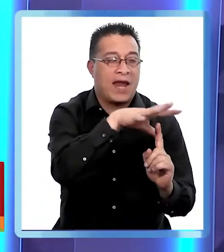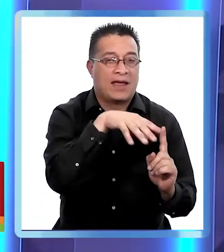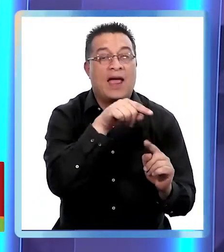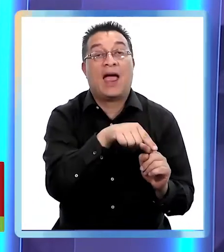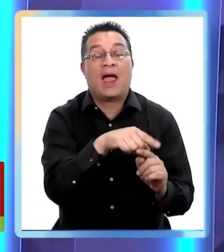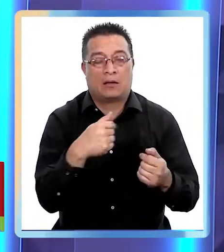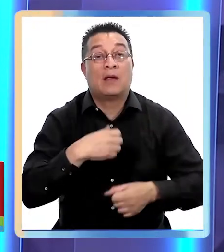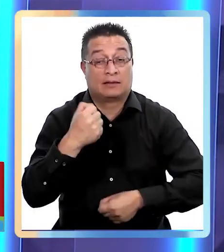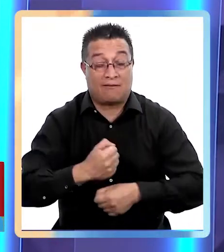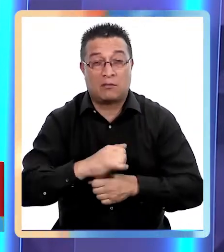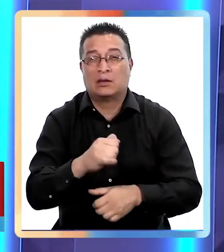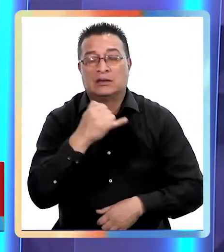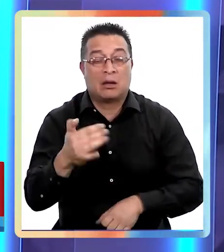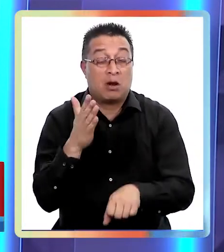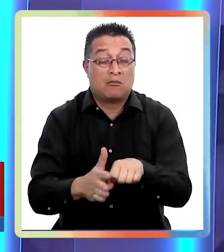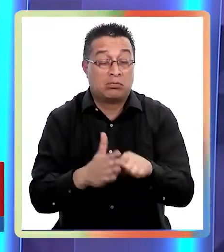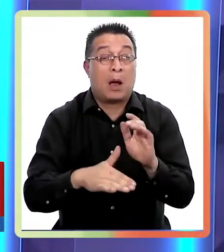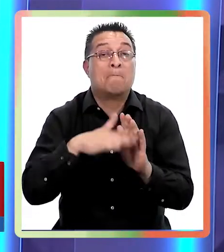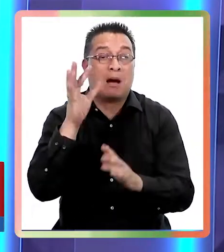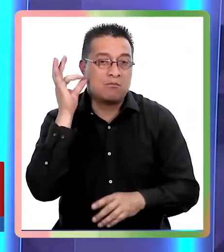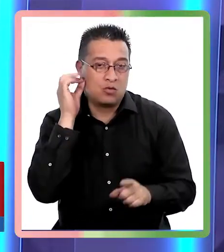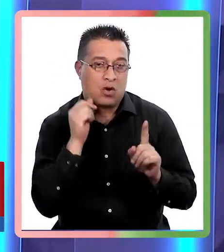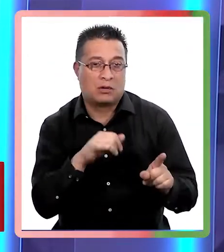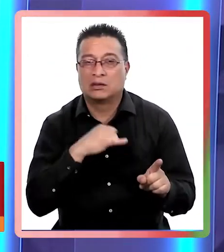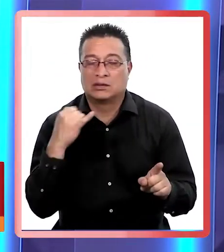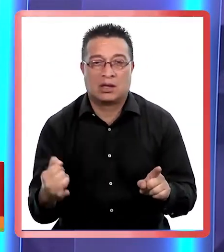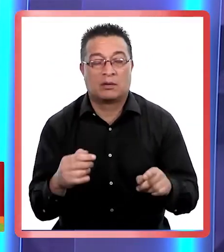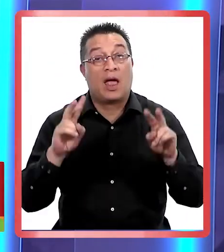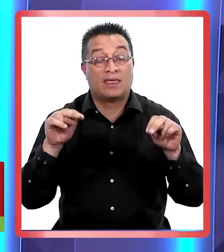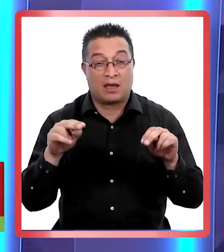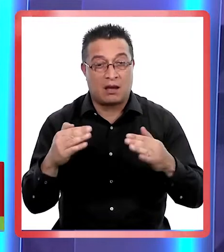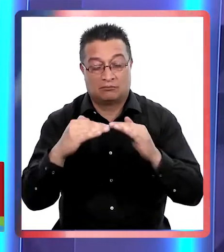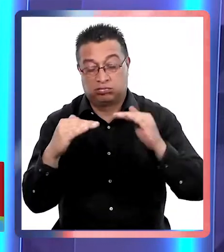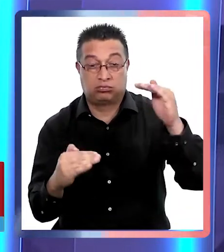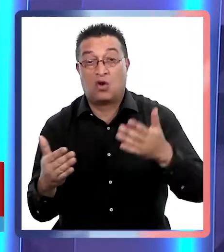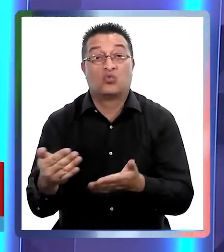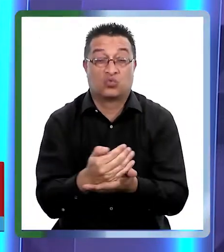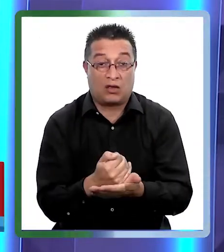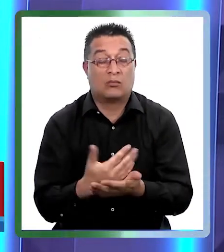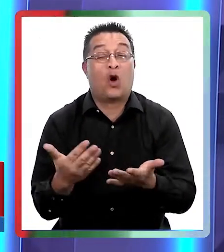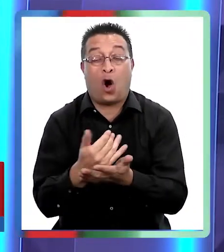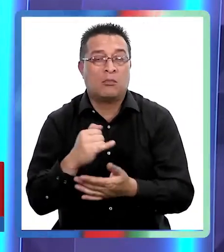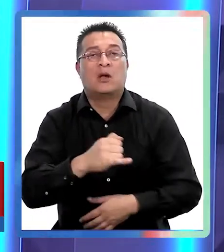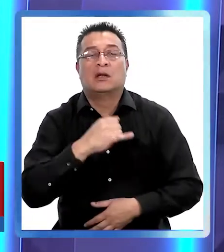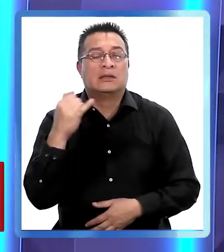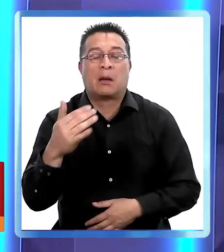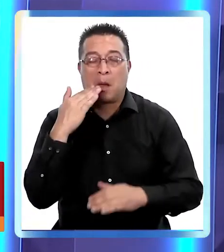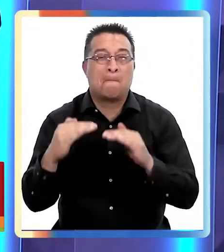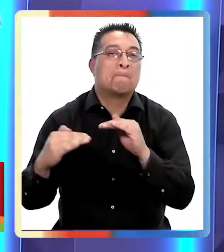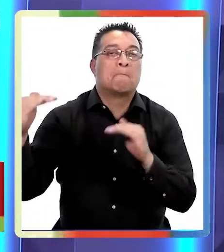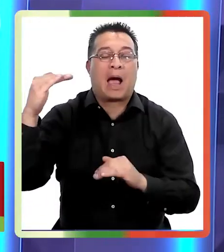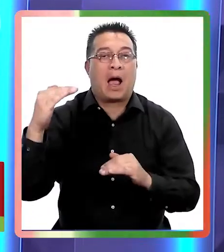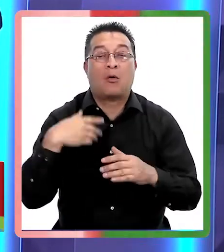materia de empleo, porque siempre la cesantía es mayor entre las mujeres. En materia de brecha salarial, porque el sueldo de los hombres